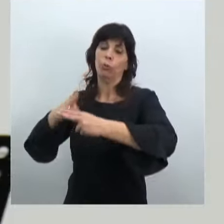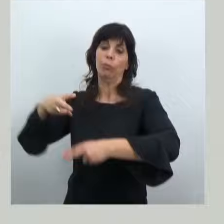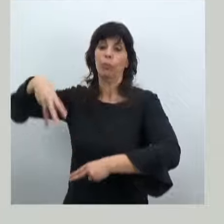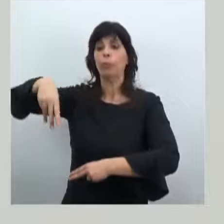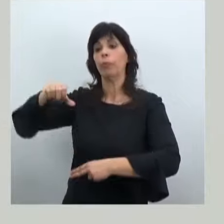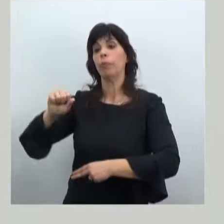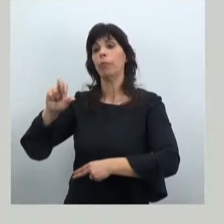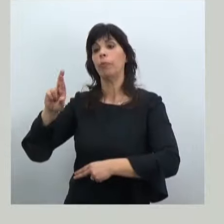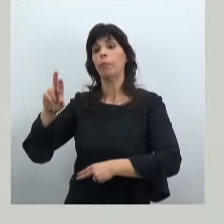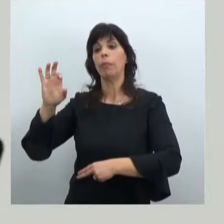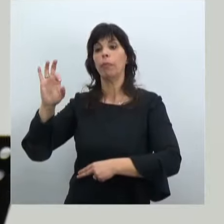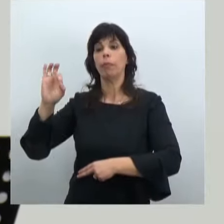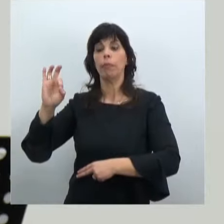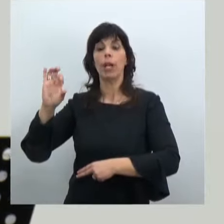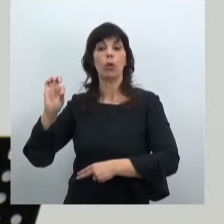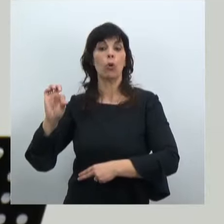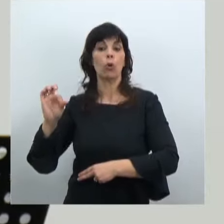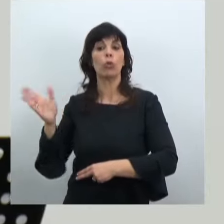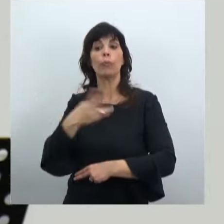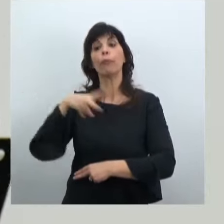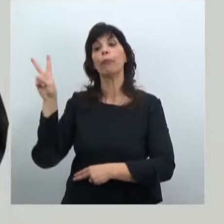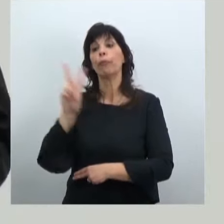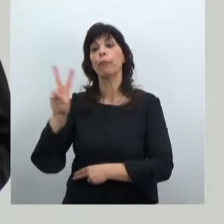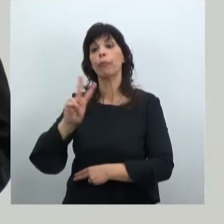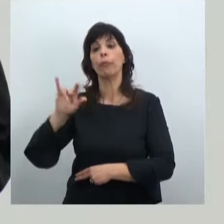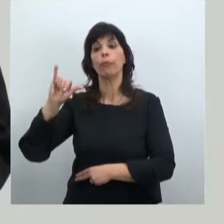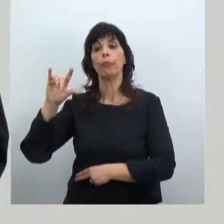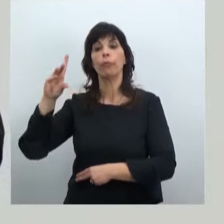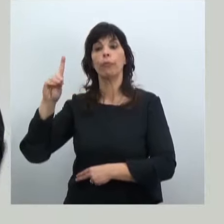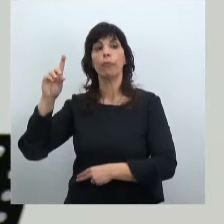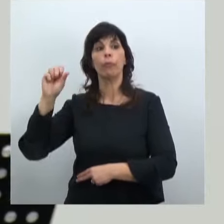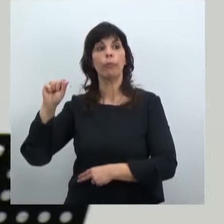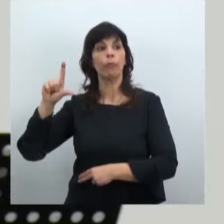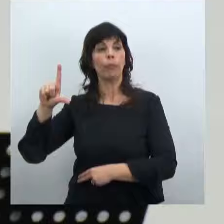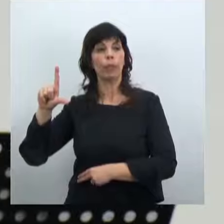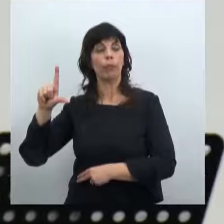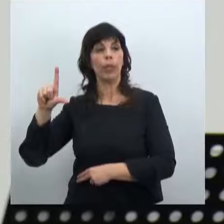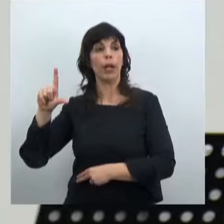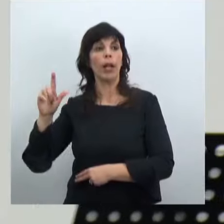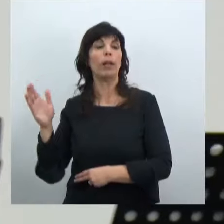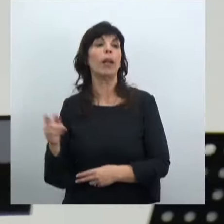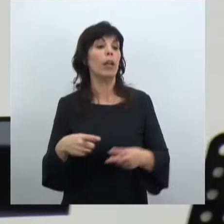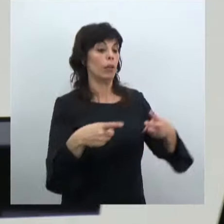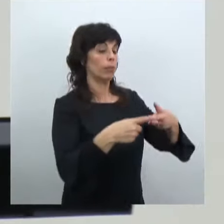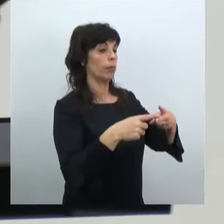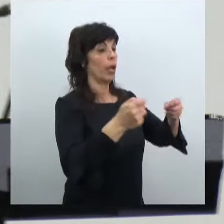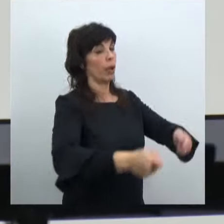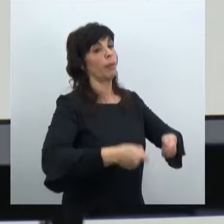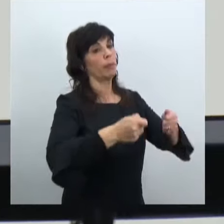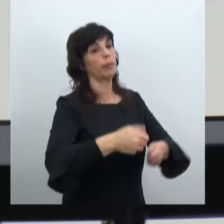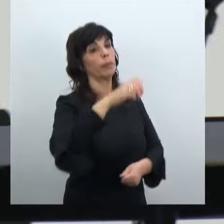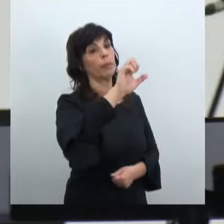8 y el apóstol Antonio Selma a las 9 de la mañana. Estará aquí